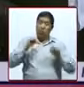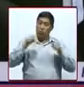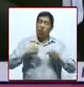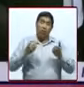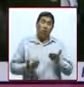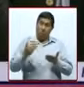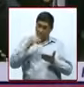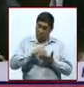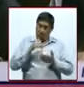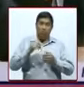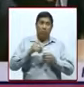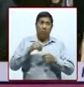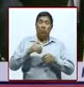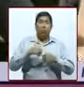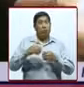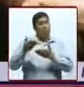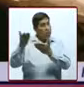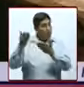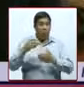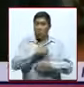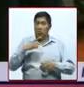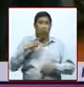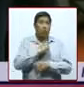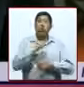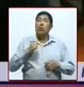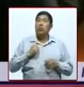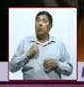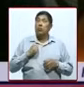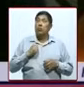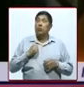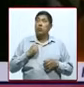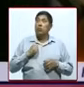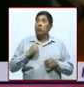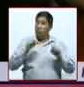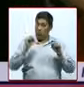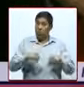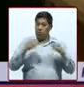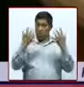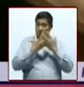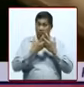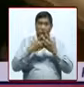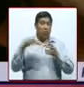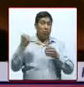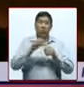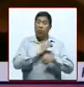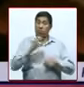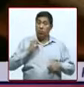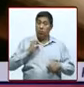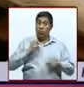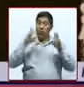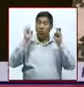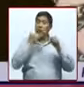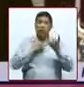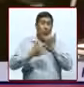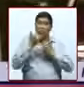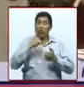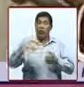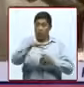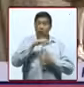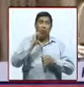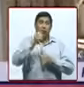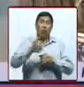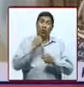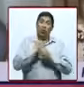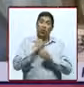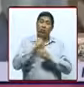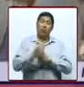instalar nuevamente, tiene que ser la Asamblea. ¿Se ha podido? No hay otra salida, ¿no? ¿Se ha podido coordinar con la otra comisión en este caso? ¿Qué va a ocurrir con esta? Porque mañana